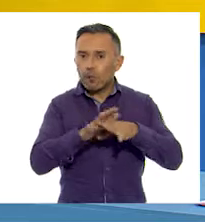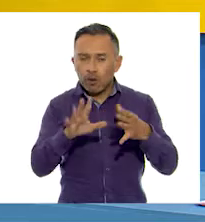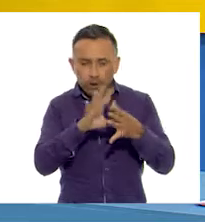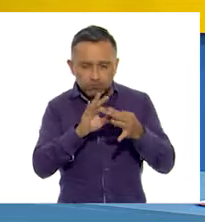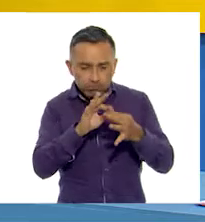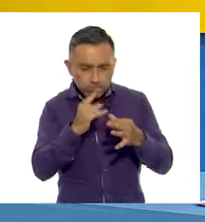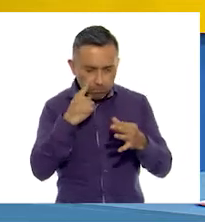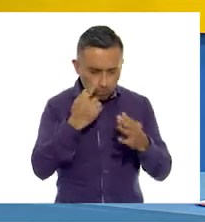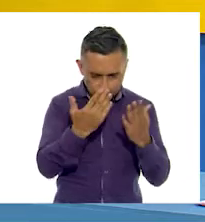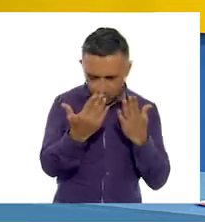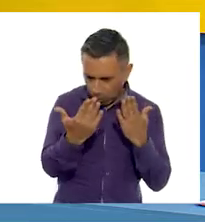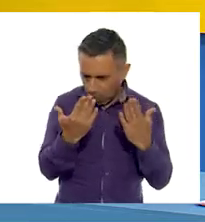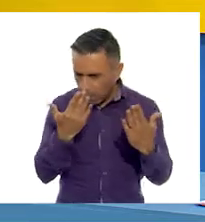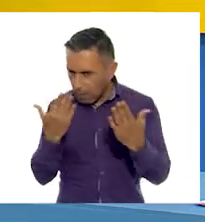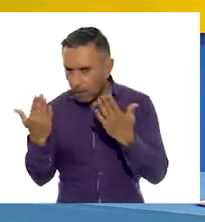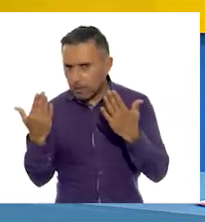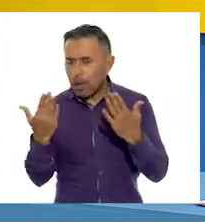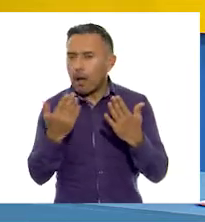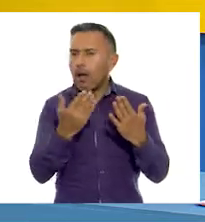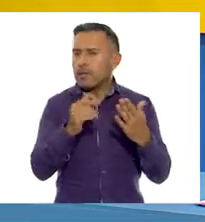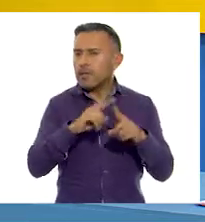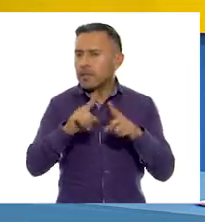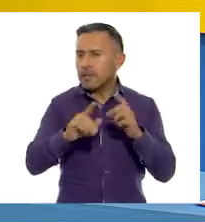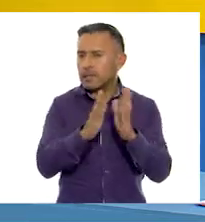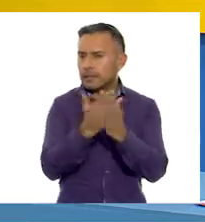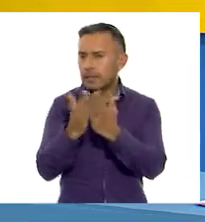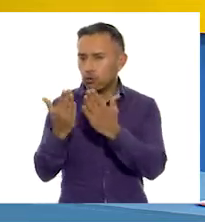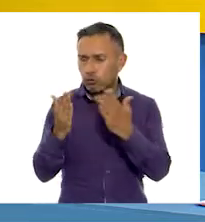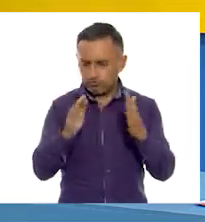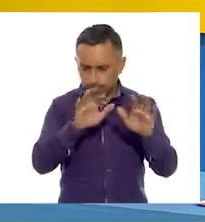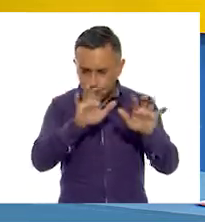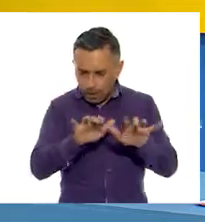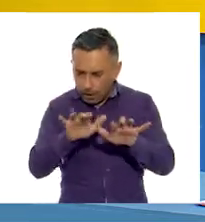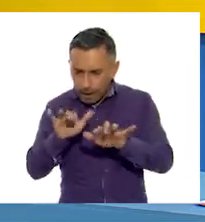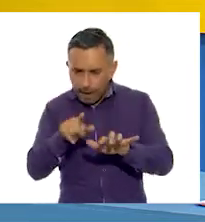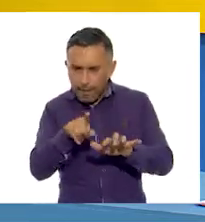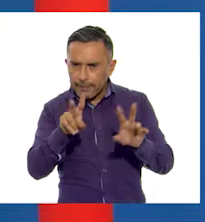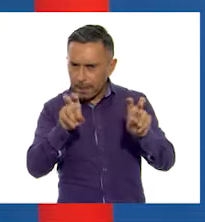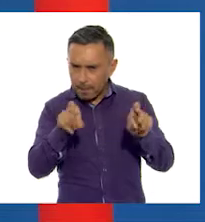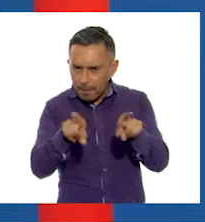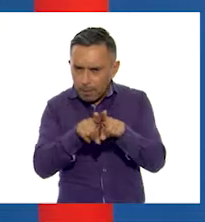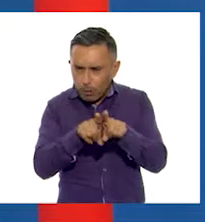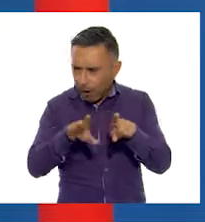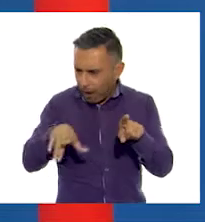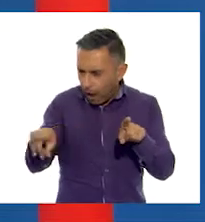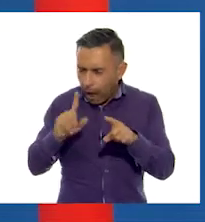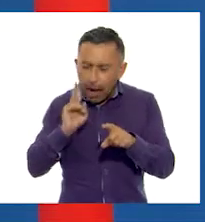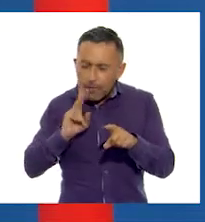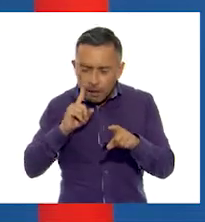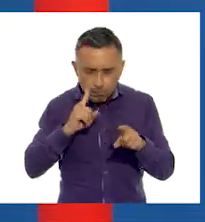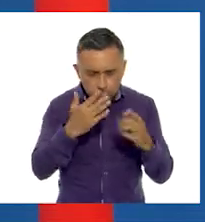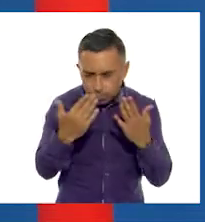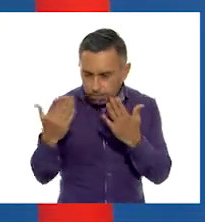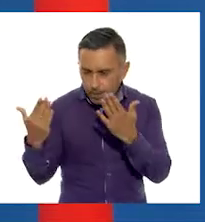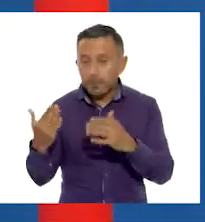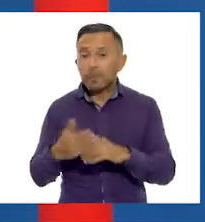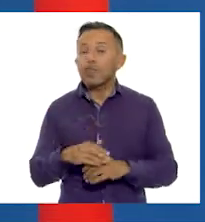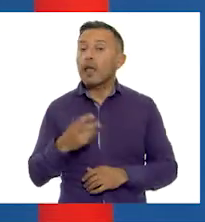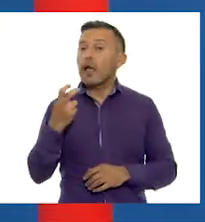estoy aprendiendo cosas nuevas. Decía que no conocía esta distinción y me parece muy, muy importante porque para quienes no somos